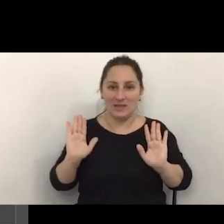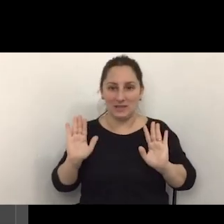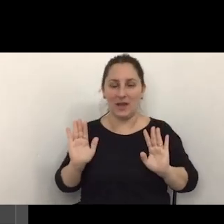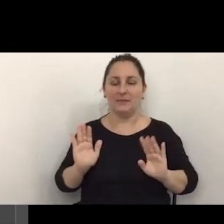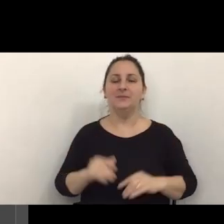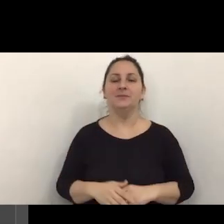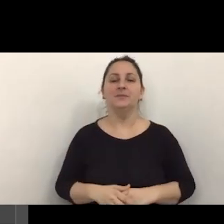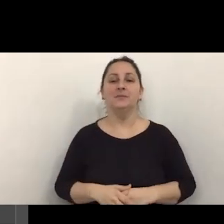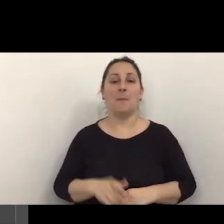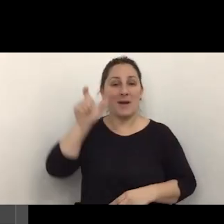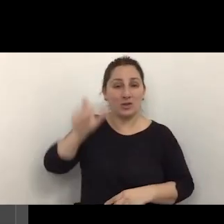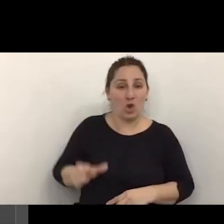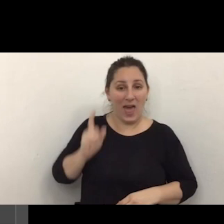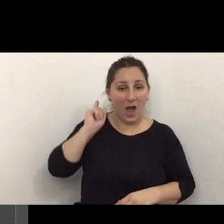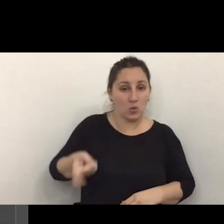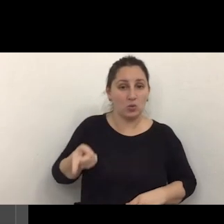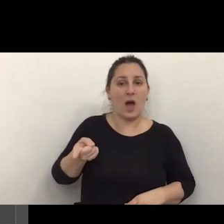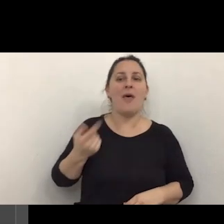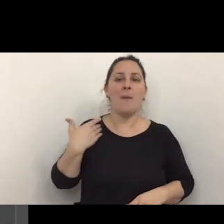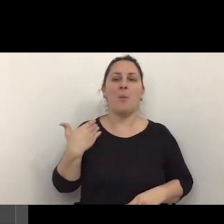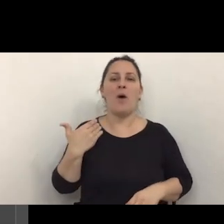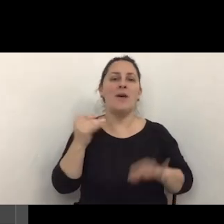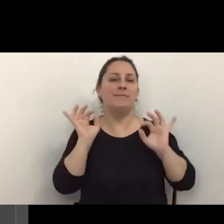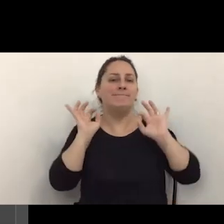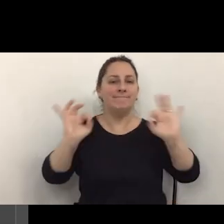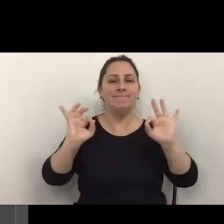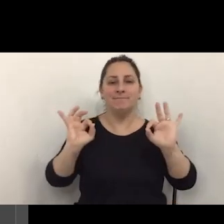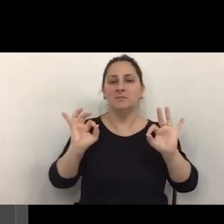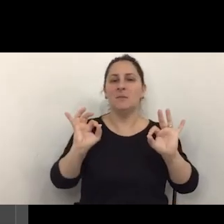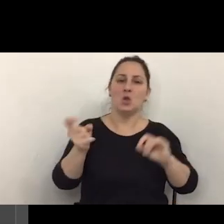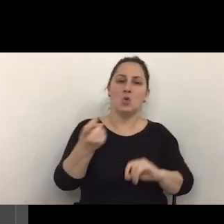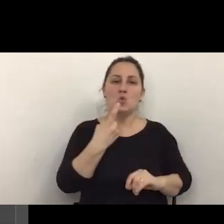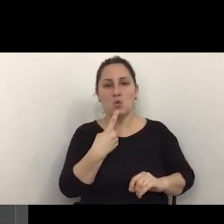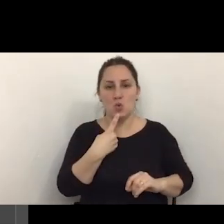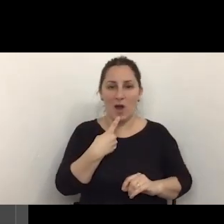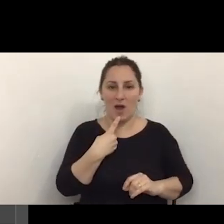Eventualmente al imputado le va a bastar con poner la duda